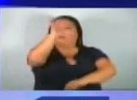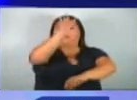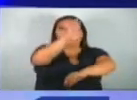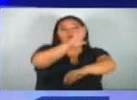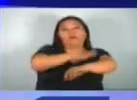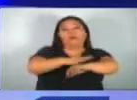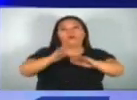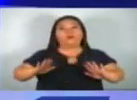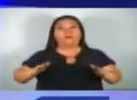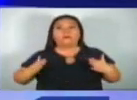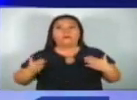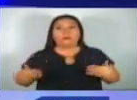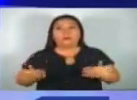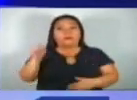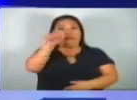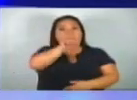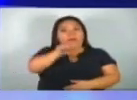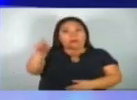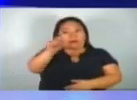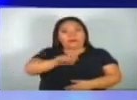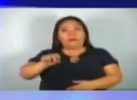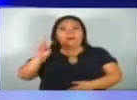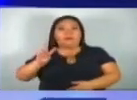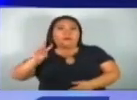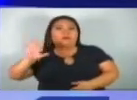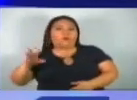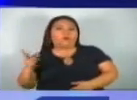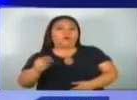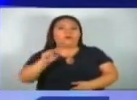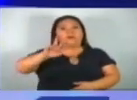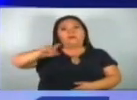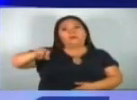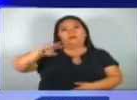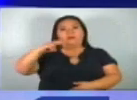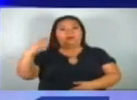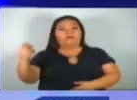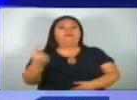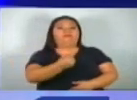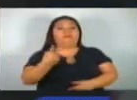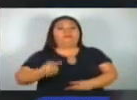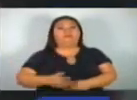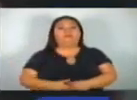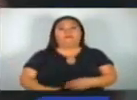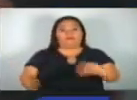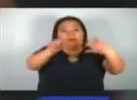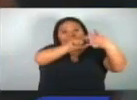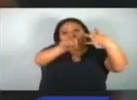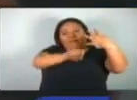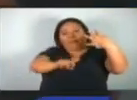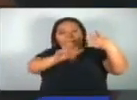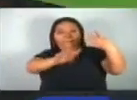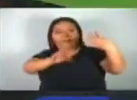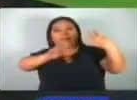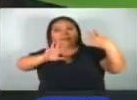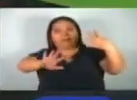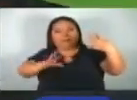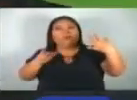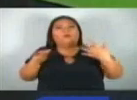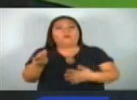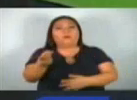porque en 25 semanas se reportan más de 3.200 casos. Hasta la semana 25 se